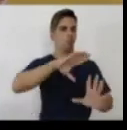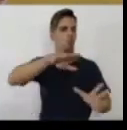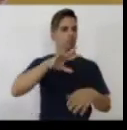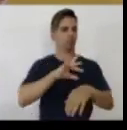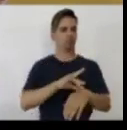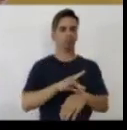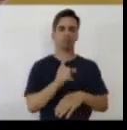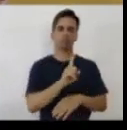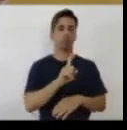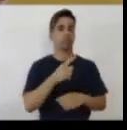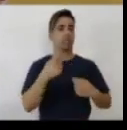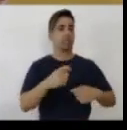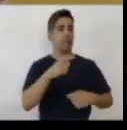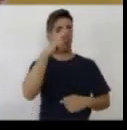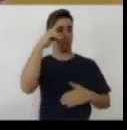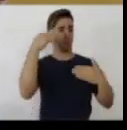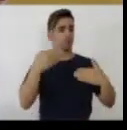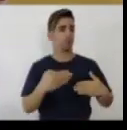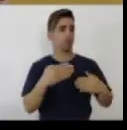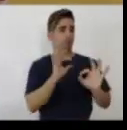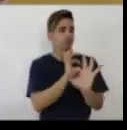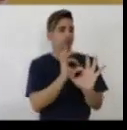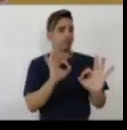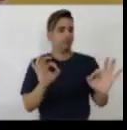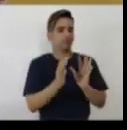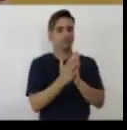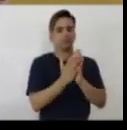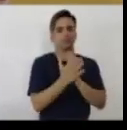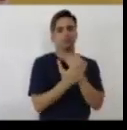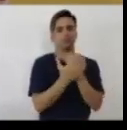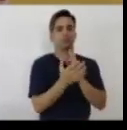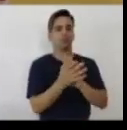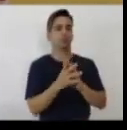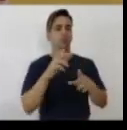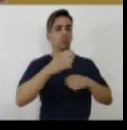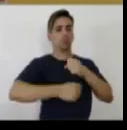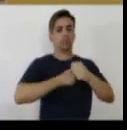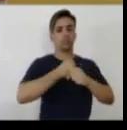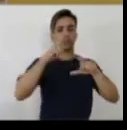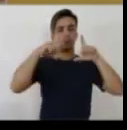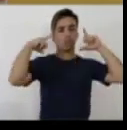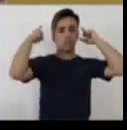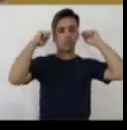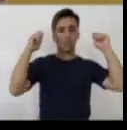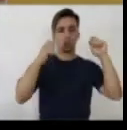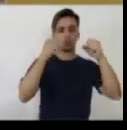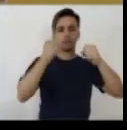favor, protéjanse con todas las medidas, el lavado sistemático de las manos, el uso de